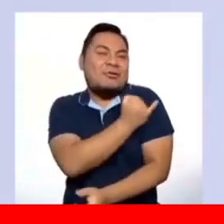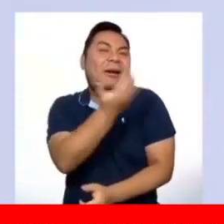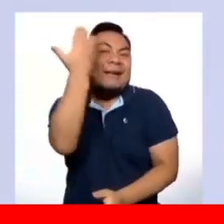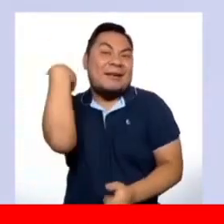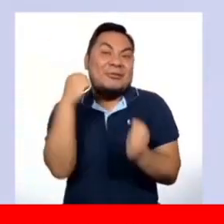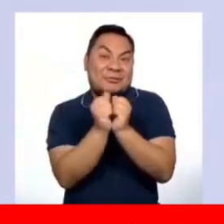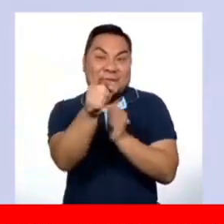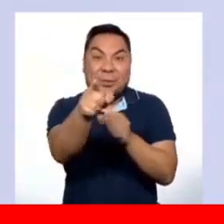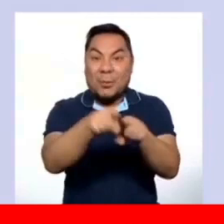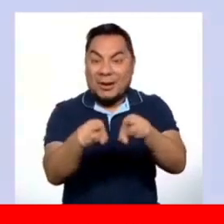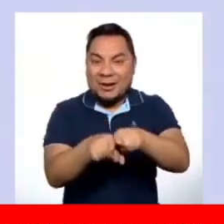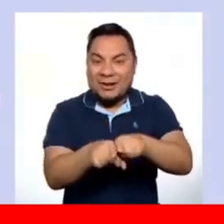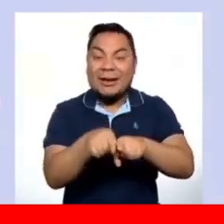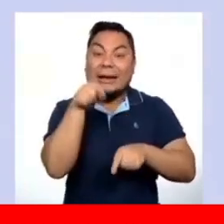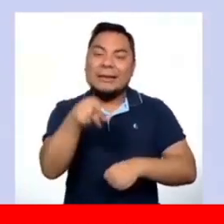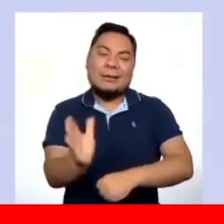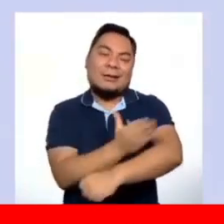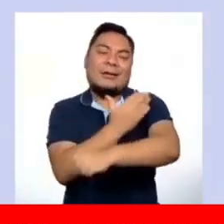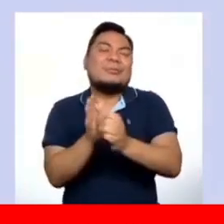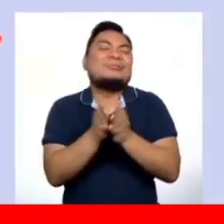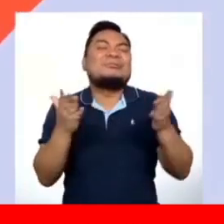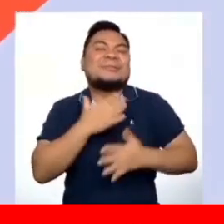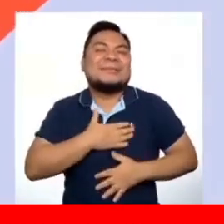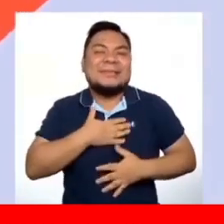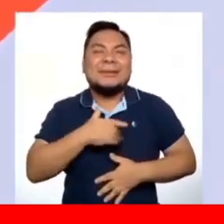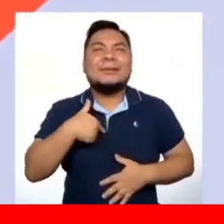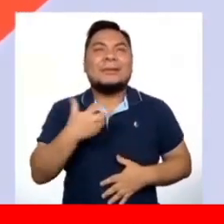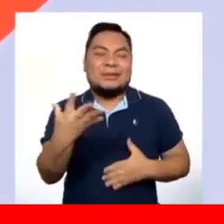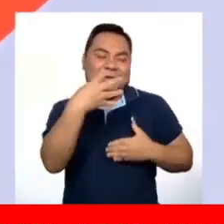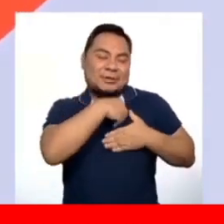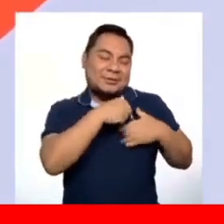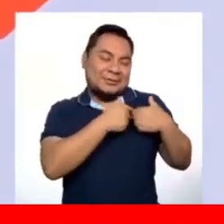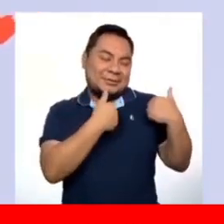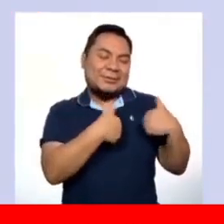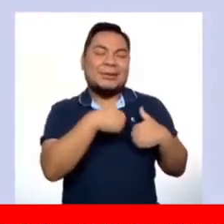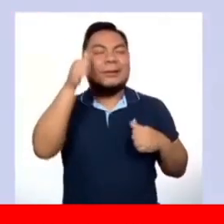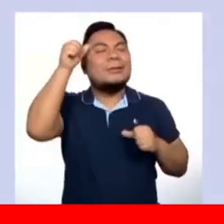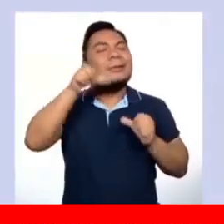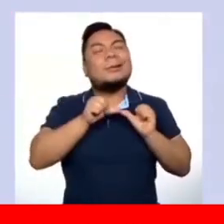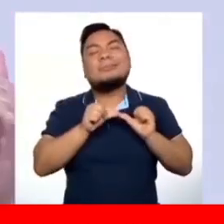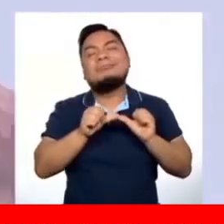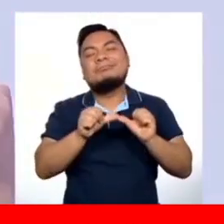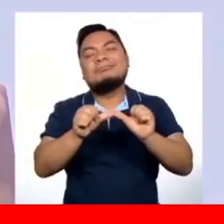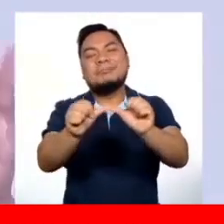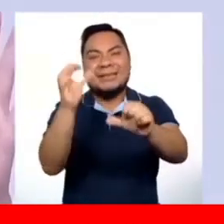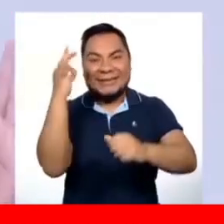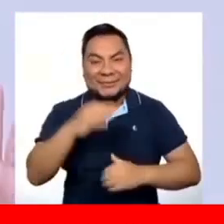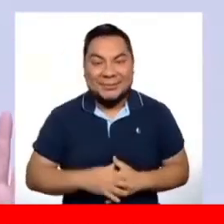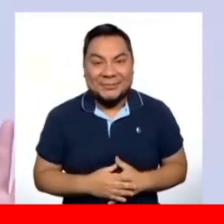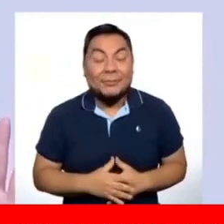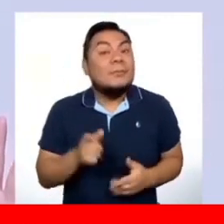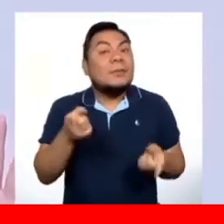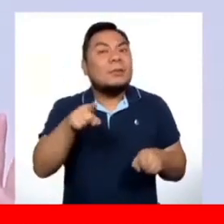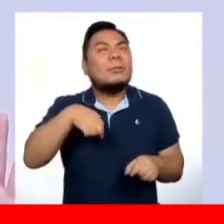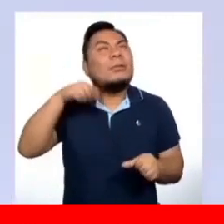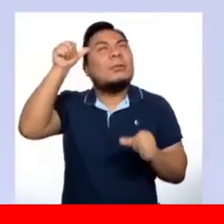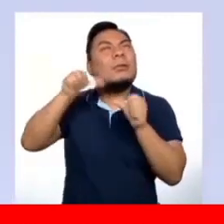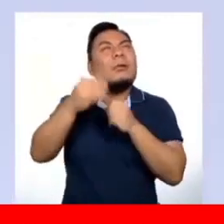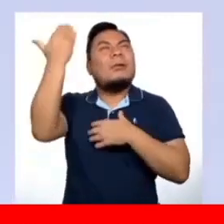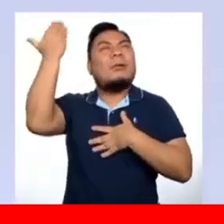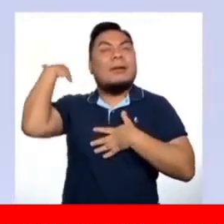seguramente. Es una canción tan divertida que quedó en mi corazón para siempre. Así como yo tengo recuerdos de mi